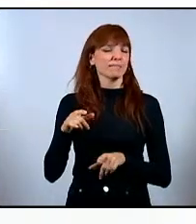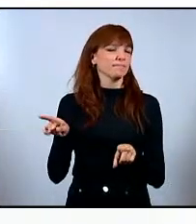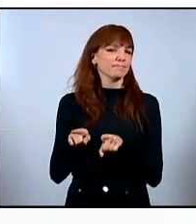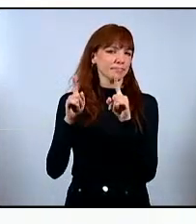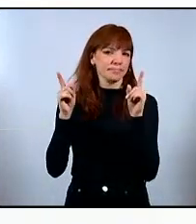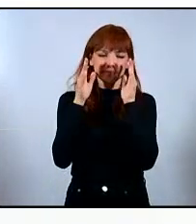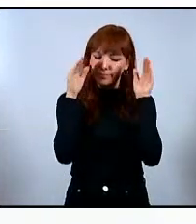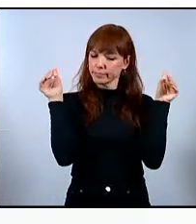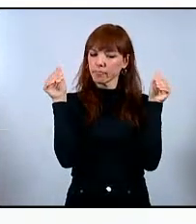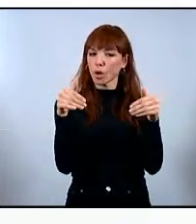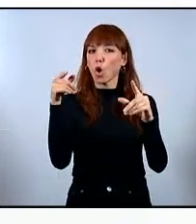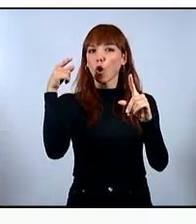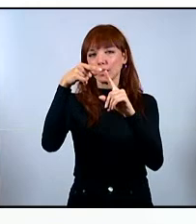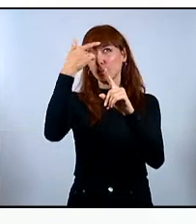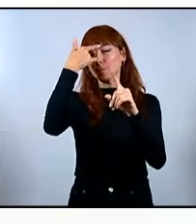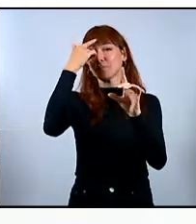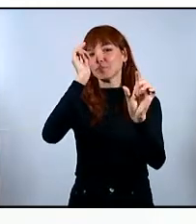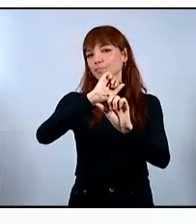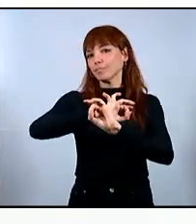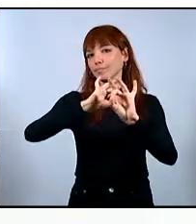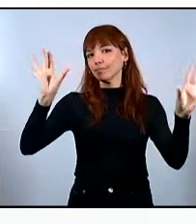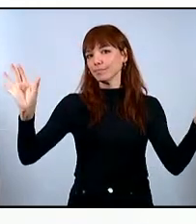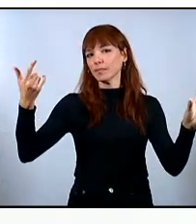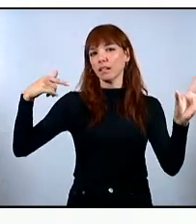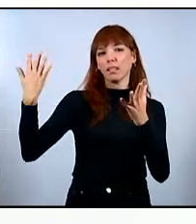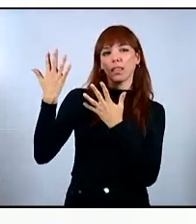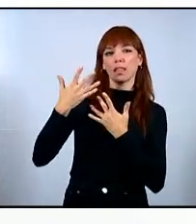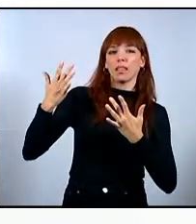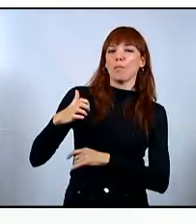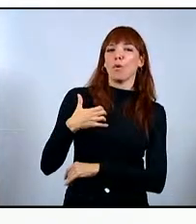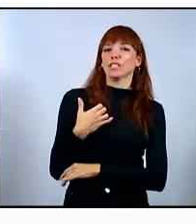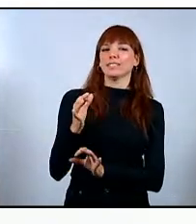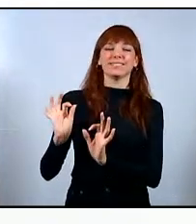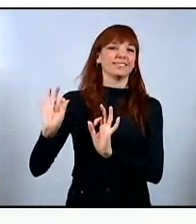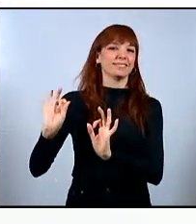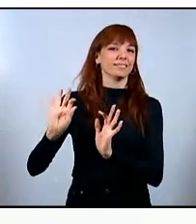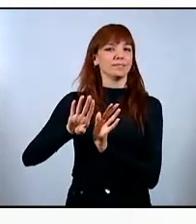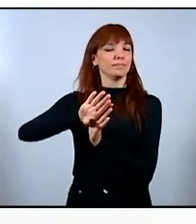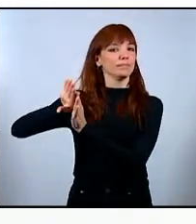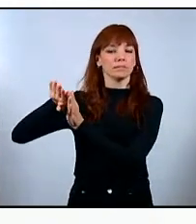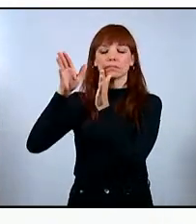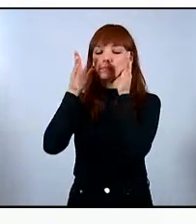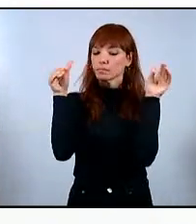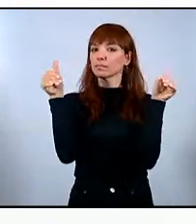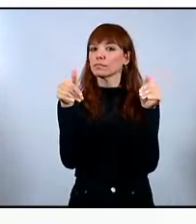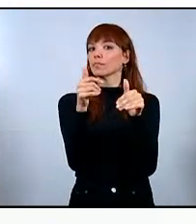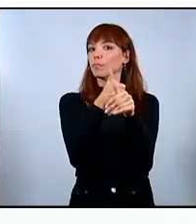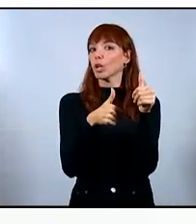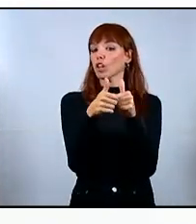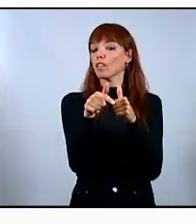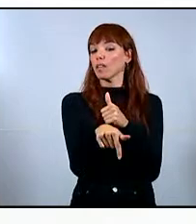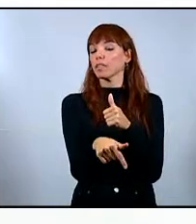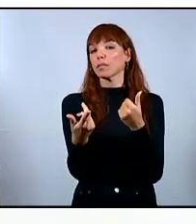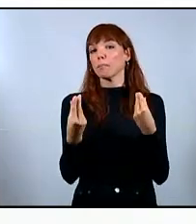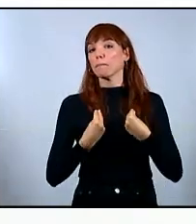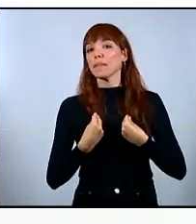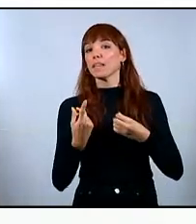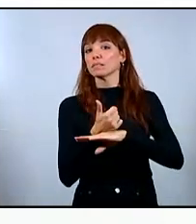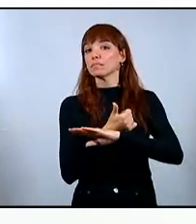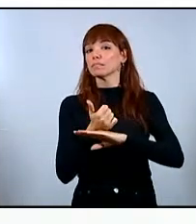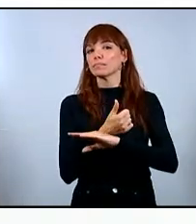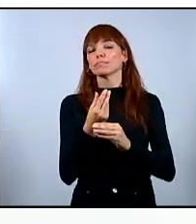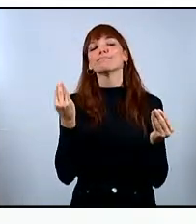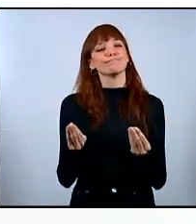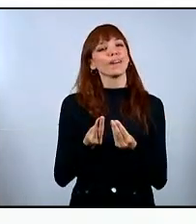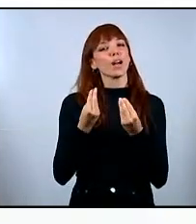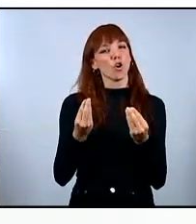nuestro objetivo, un objetivo que tenemos muy claro, no nos van a despistar de nuestra prioridad, que no es otra que la de mejorar la vida de los extremeños y, sobre todo,